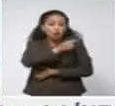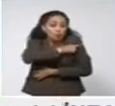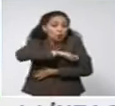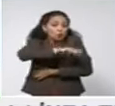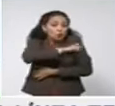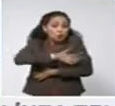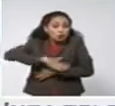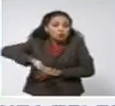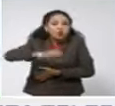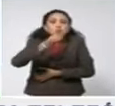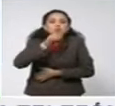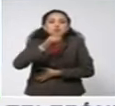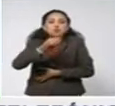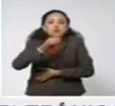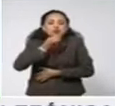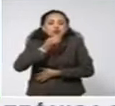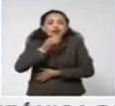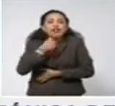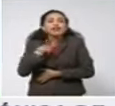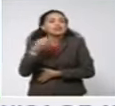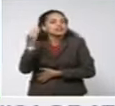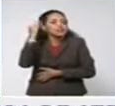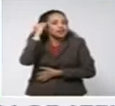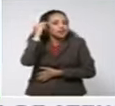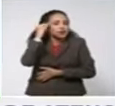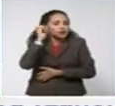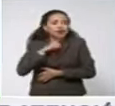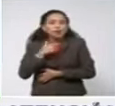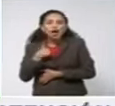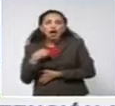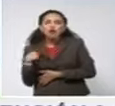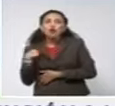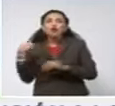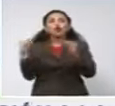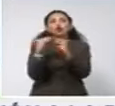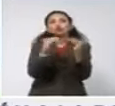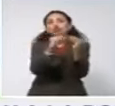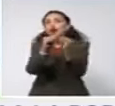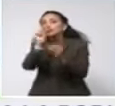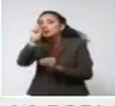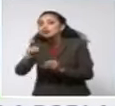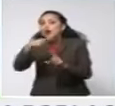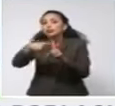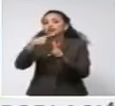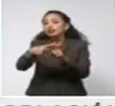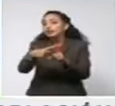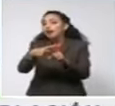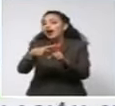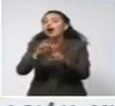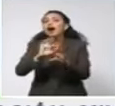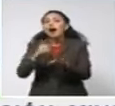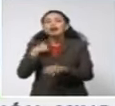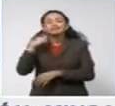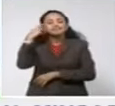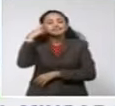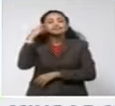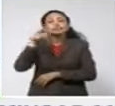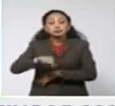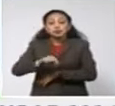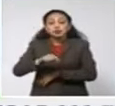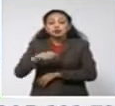pueda identificar cuando ha estado en contacto con una persona que se confirma, si es que no se detecta por la historia